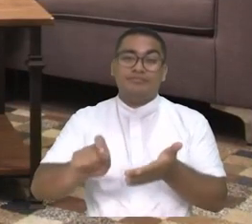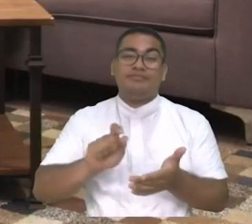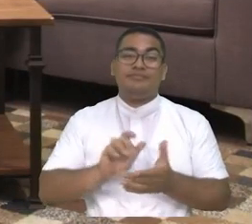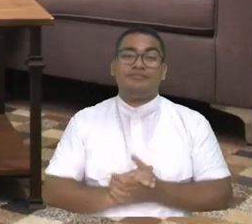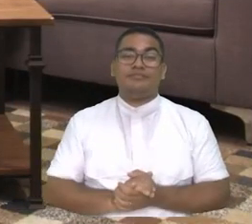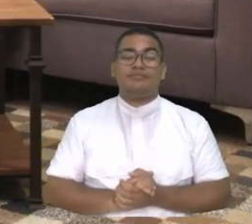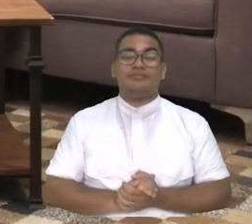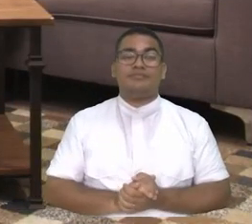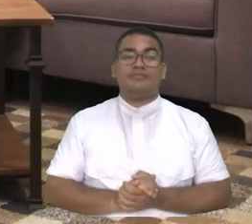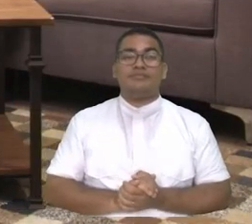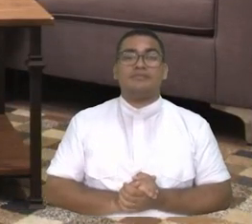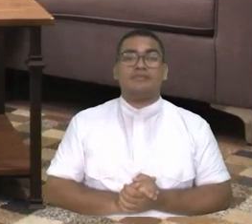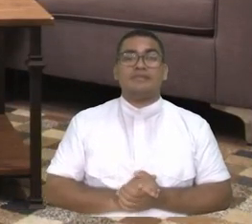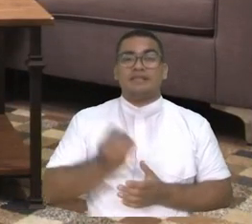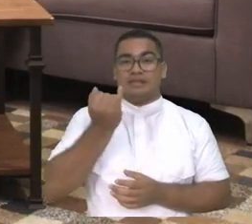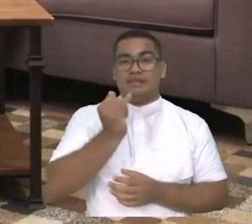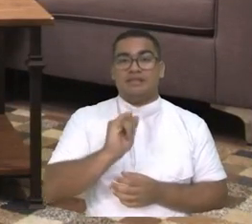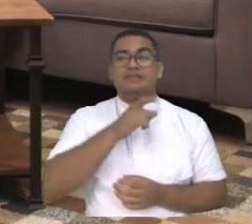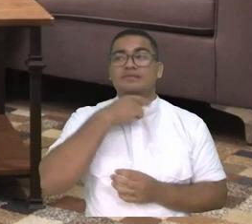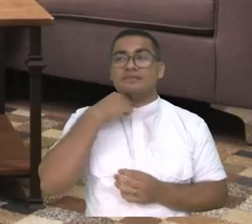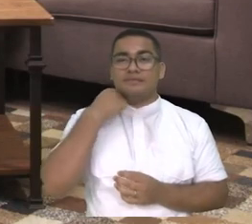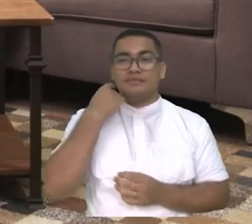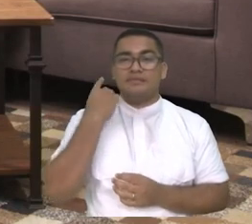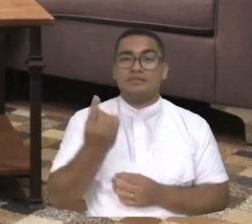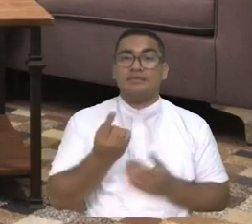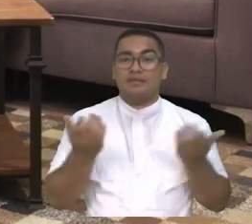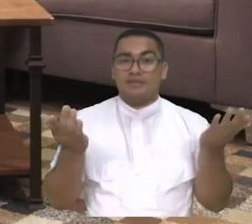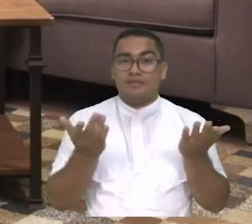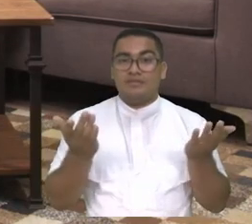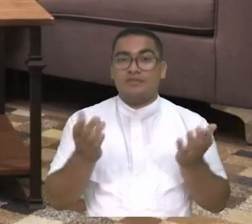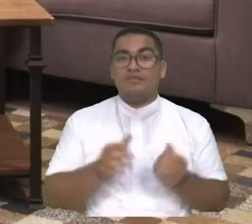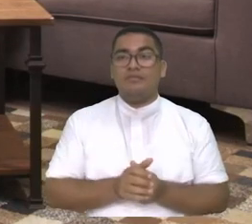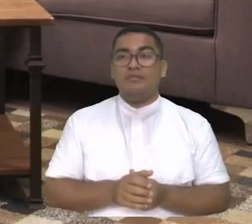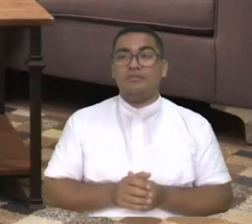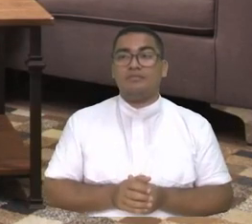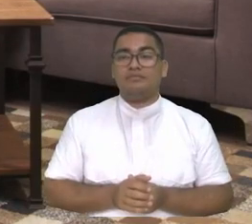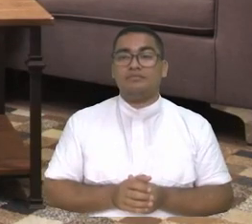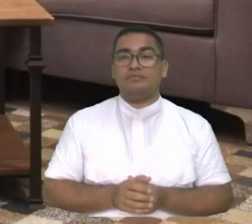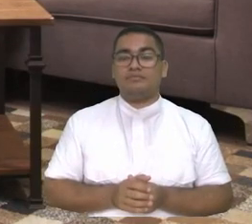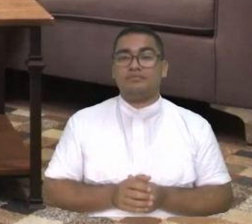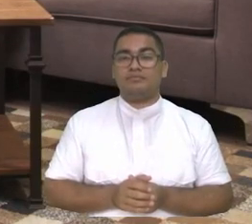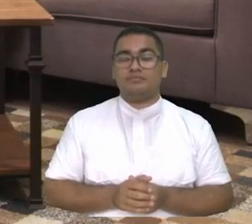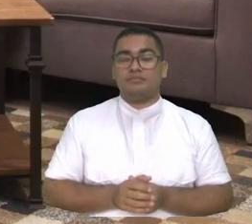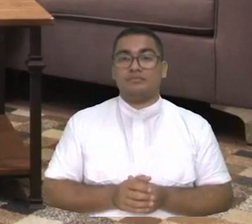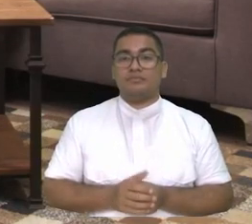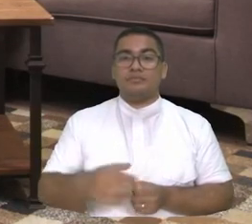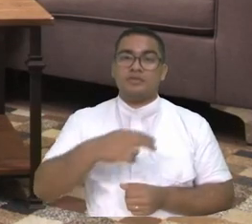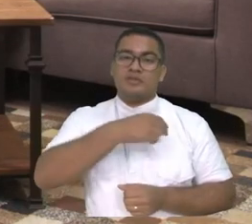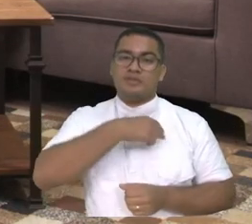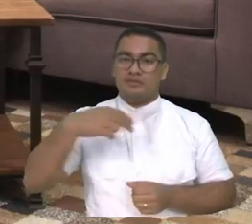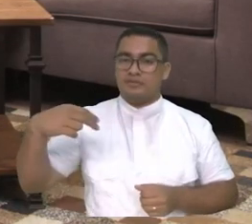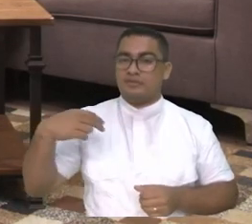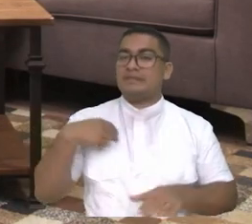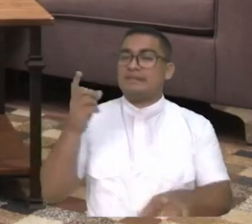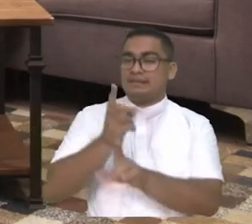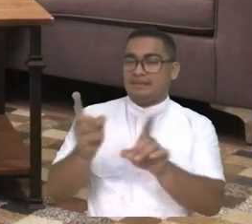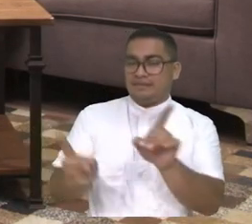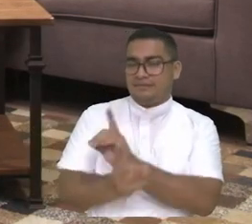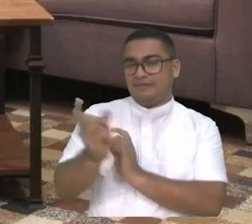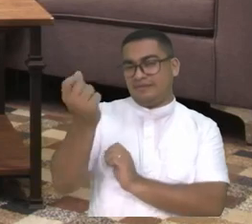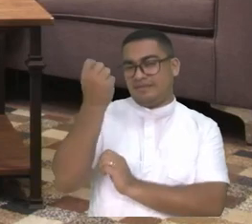es, definitivamente. Fíjate que nosotros deberíamos de comprender